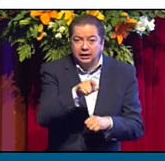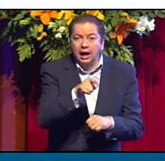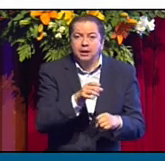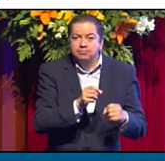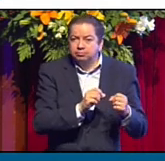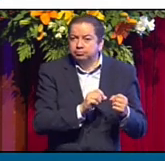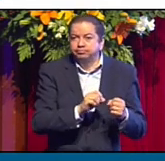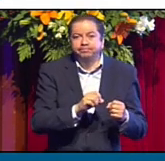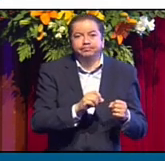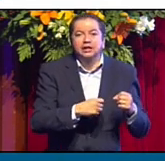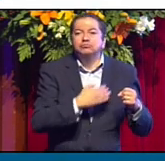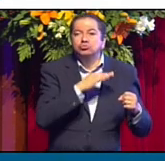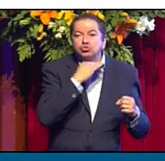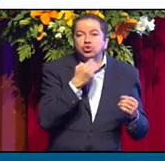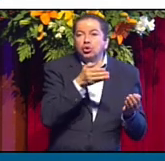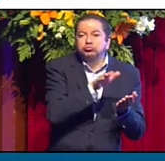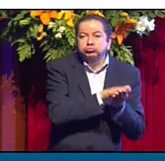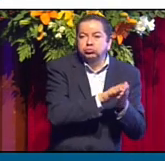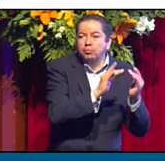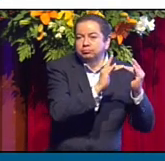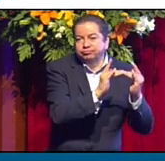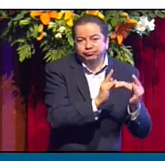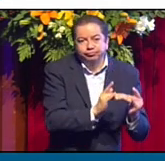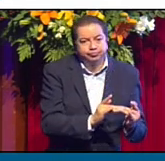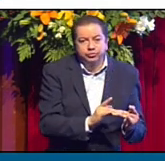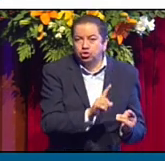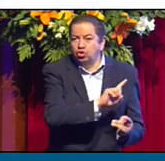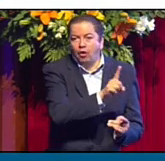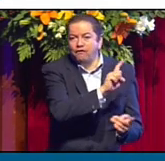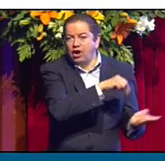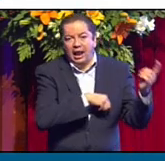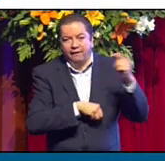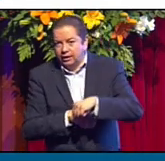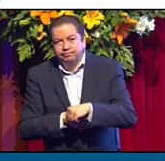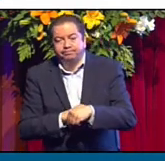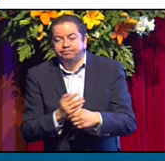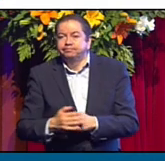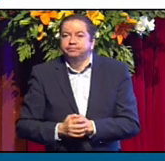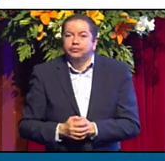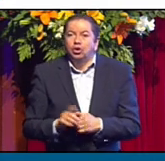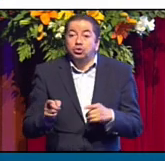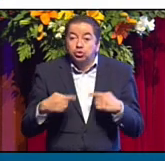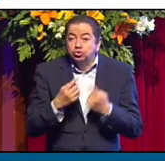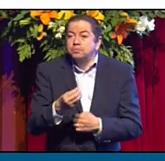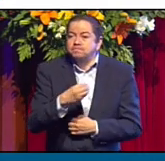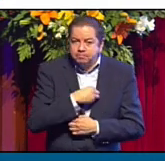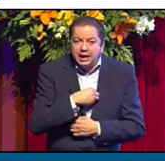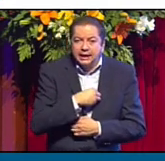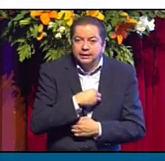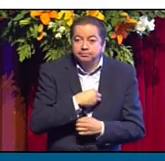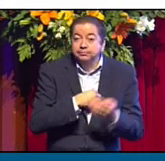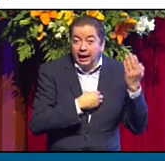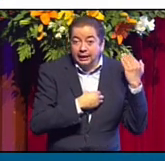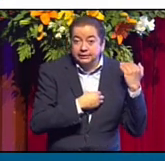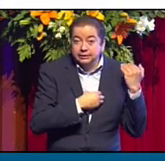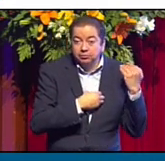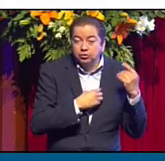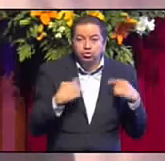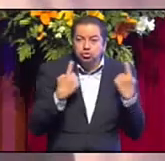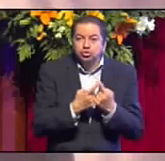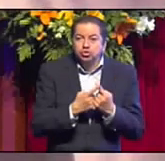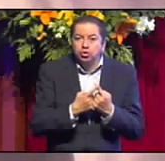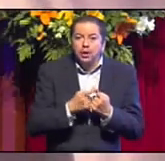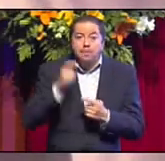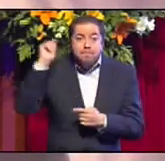partido para ese viaje del cual no se regresa más. Y nosotros estábamos con la pena de que eso significaba. Y vamos a hacer la pampilla de